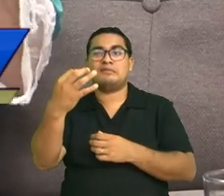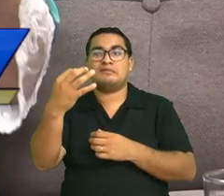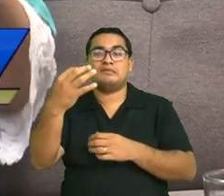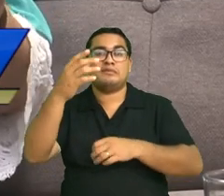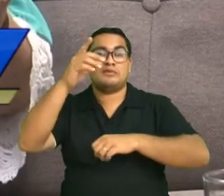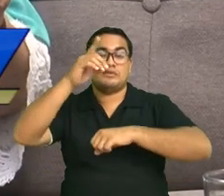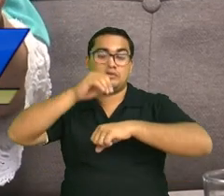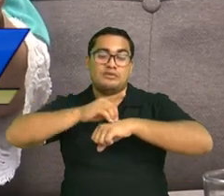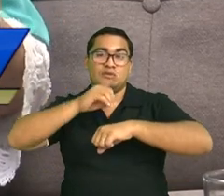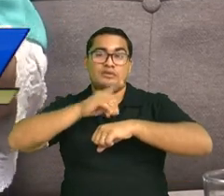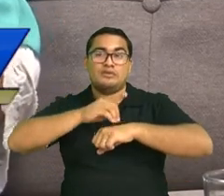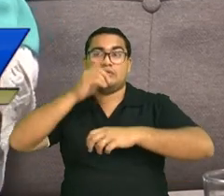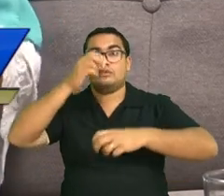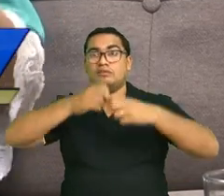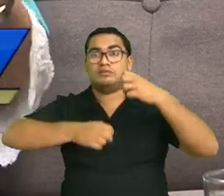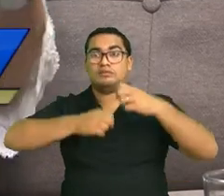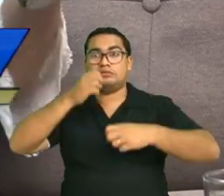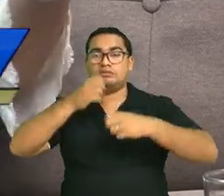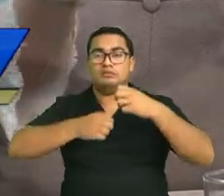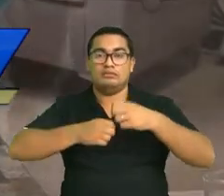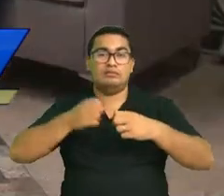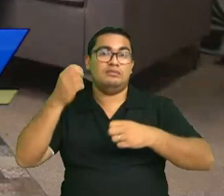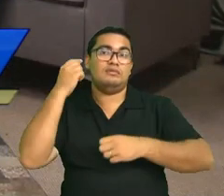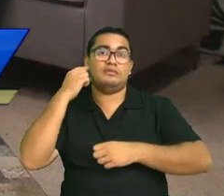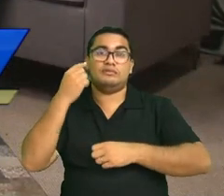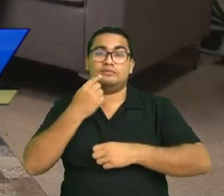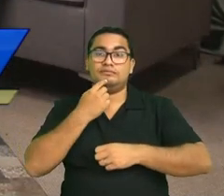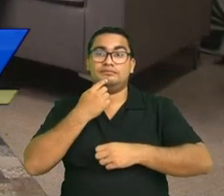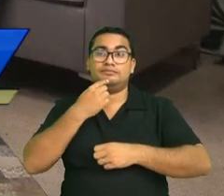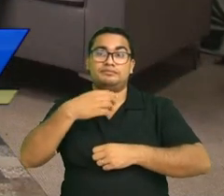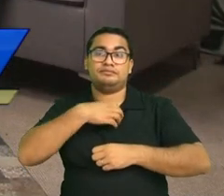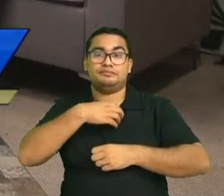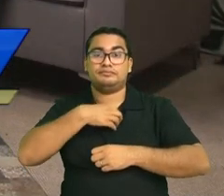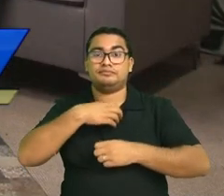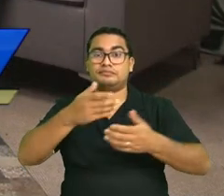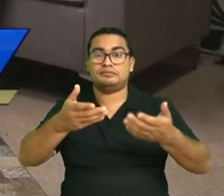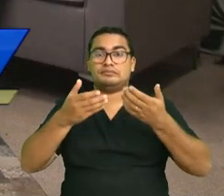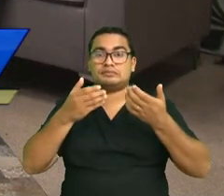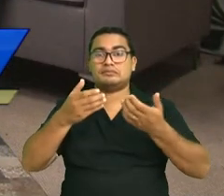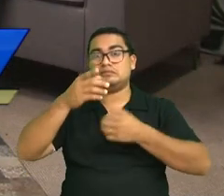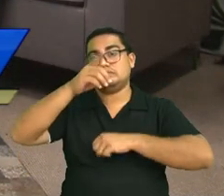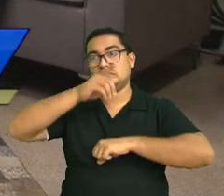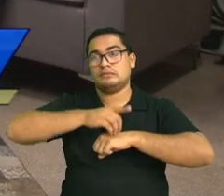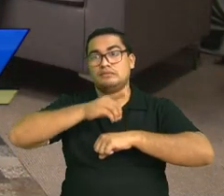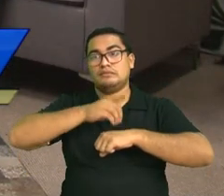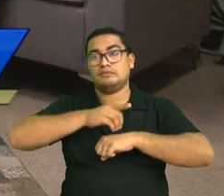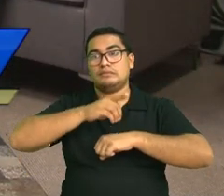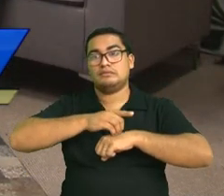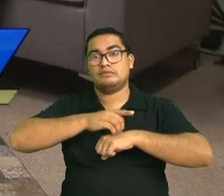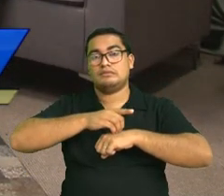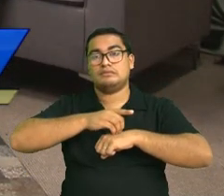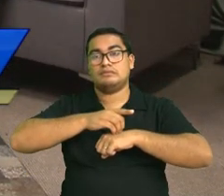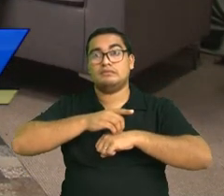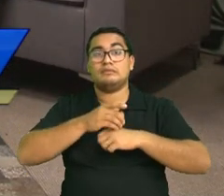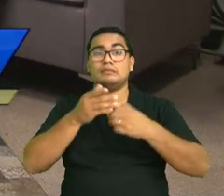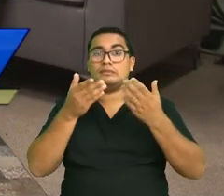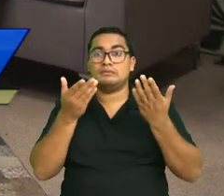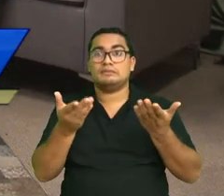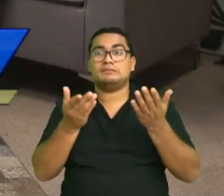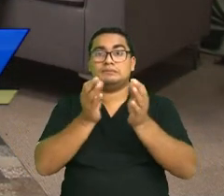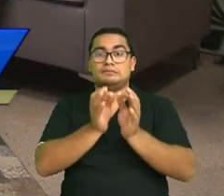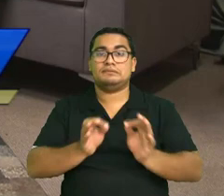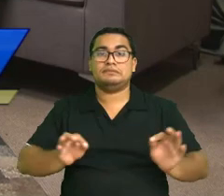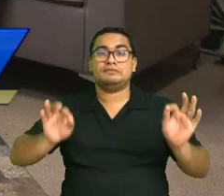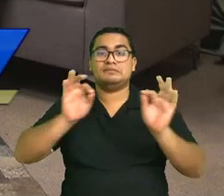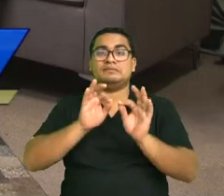Tiene problema auditivo, que diga, ¿verdad? Sí, entonces sí, ella tiene aspiraciones, yo quiero ser doctora, ¿verdad? Entonces el reto que se nos